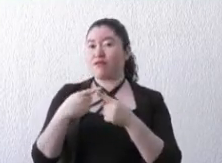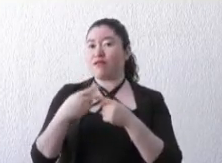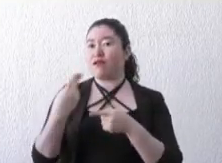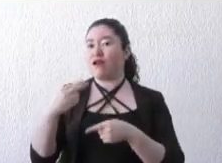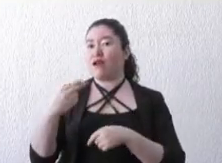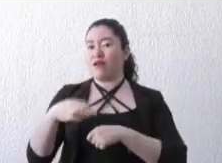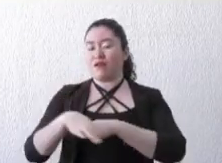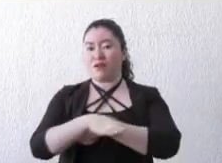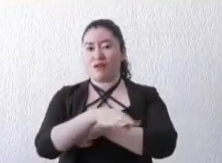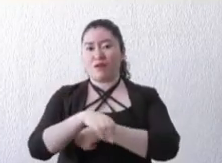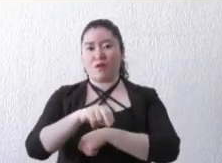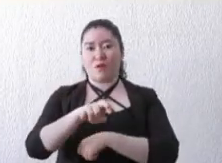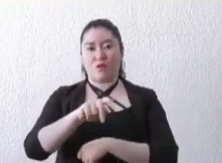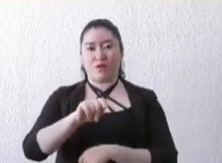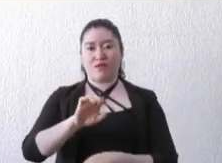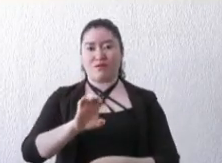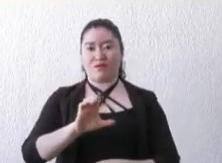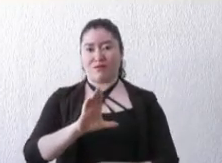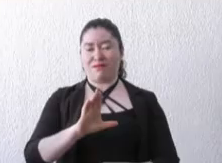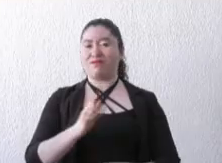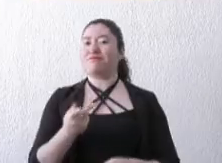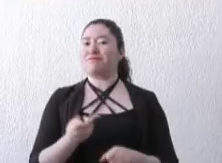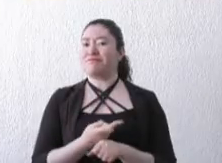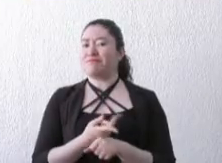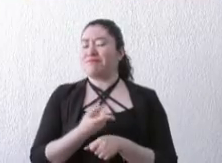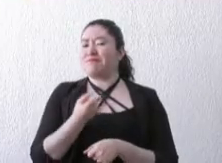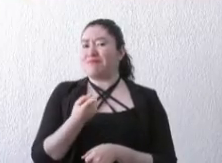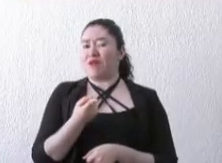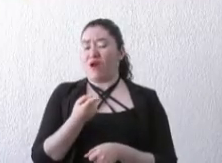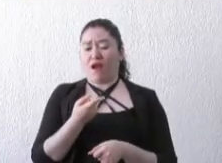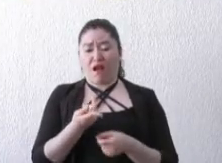Norten es una arquitectura